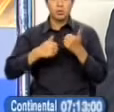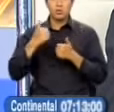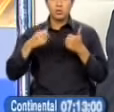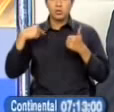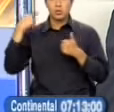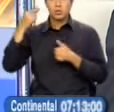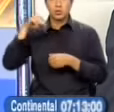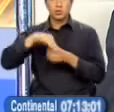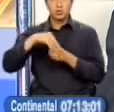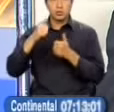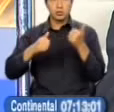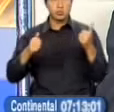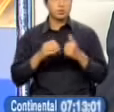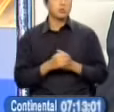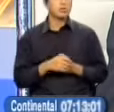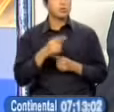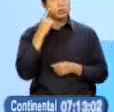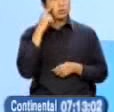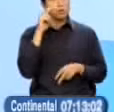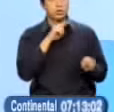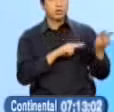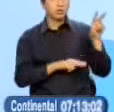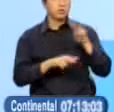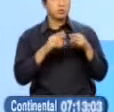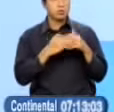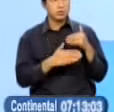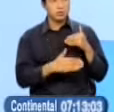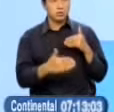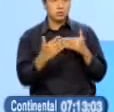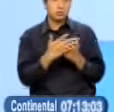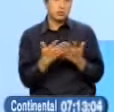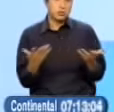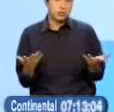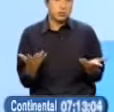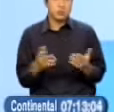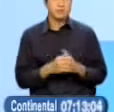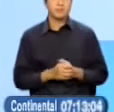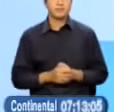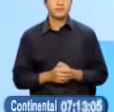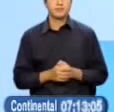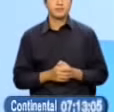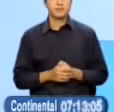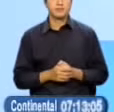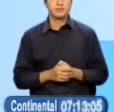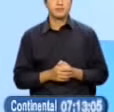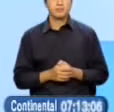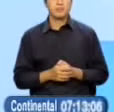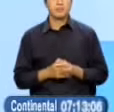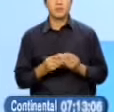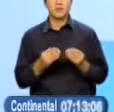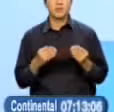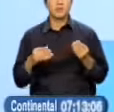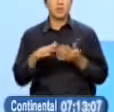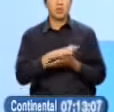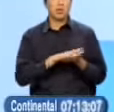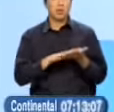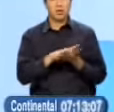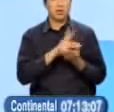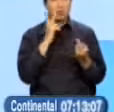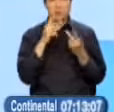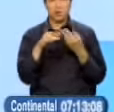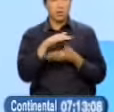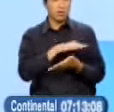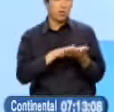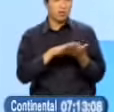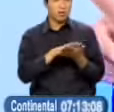próximas elecciones evaluaremos en su debido momento pero obviamente si se trata de una suerte de pantomima como acabamos de ver ahora